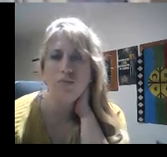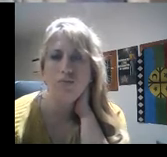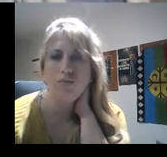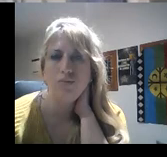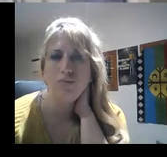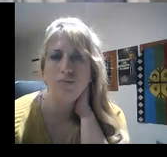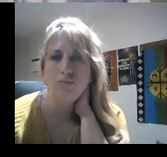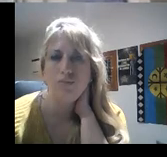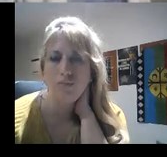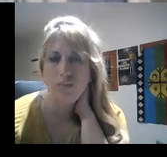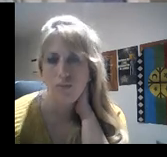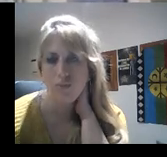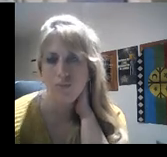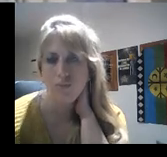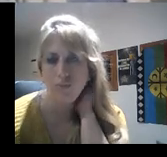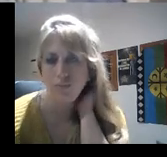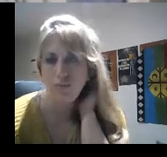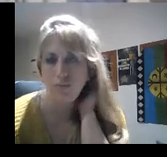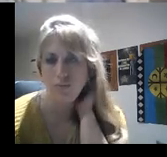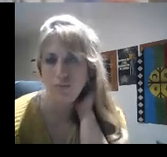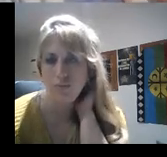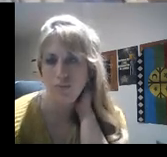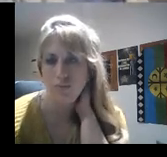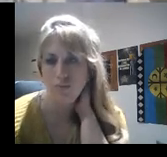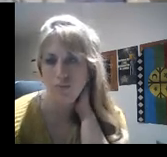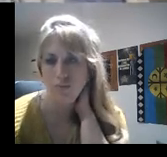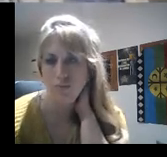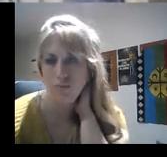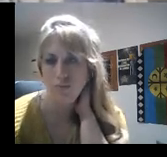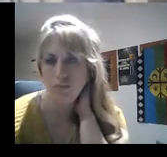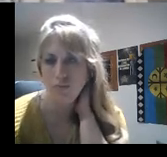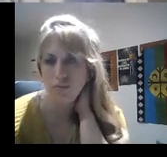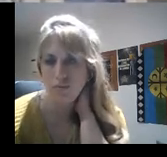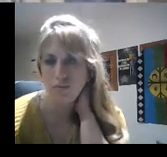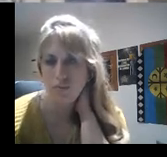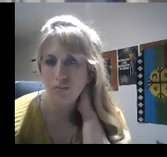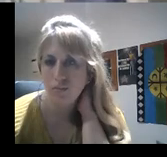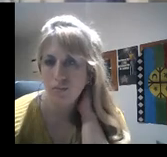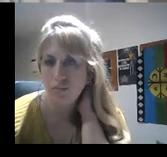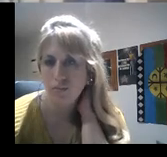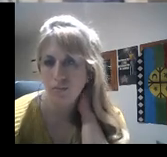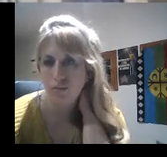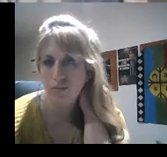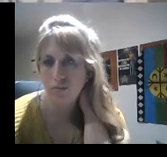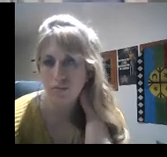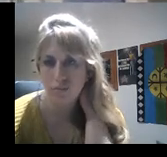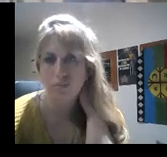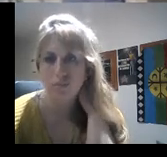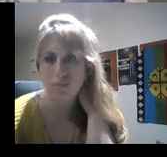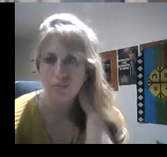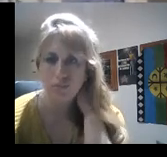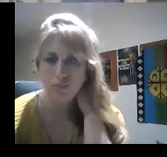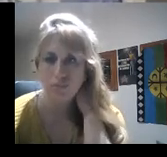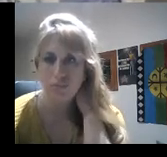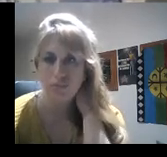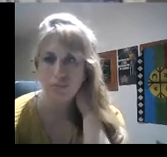muy buena formulación de la idea de sinopsis, con diagrama o sin diagrama, muy buena selección. El